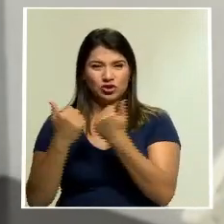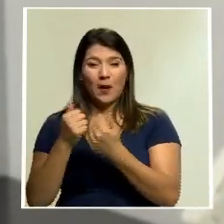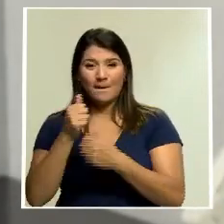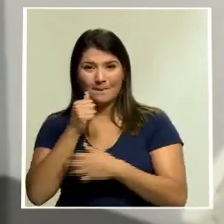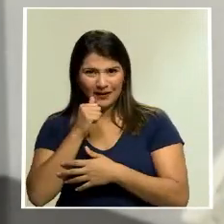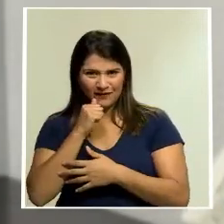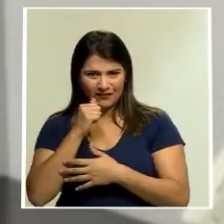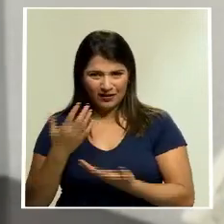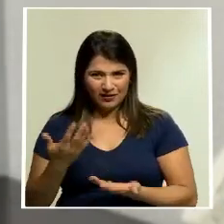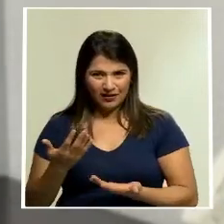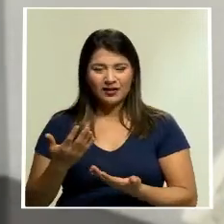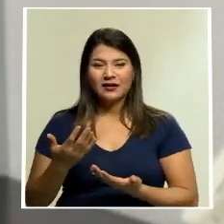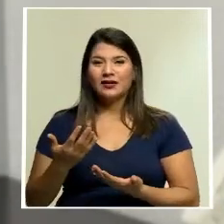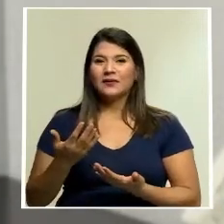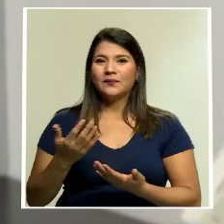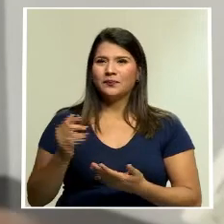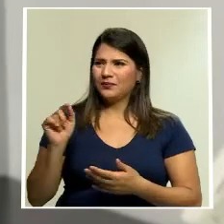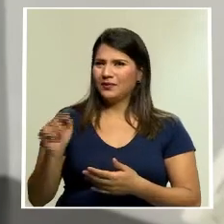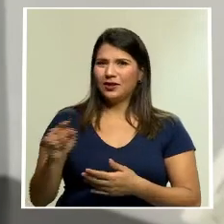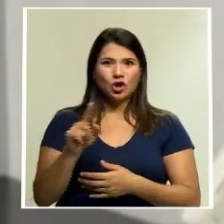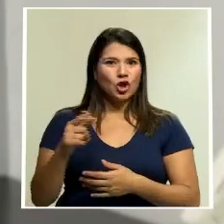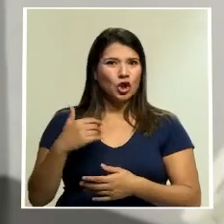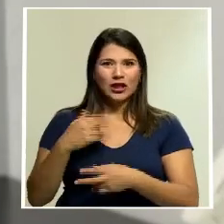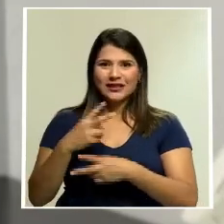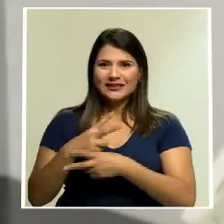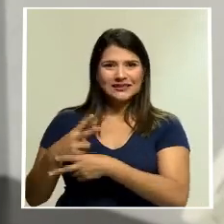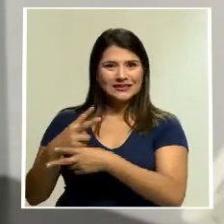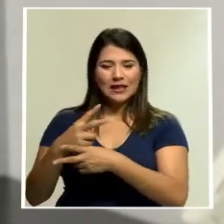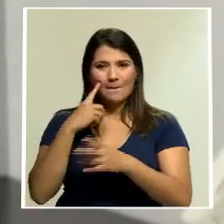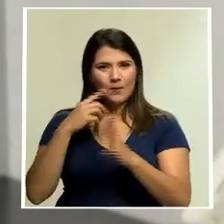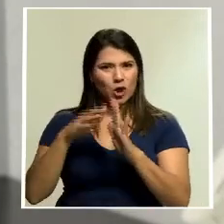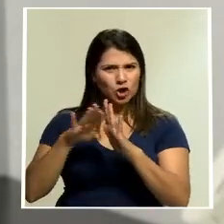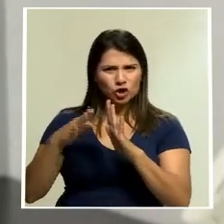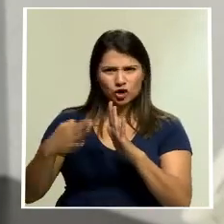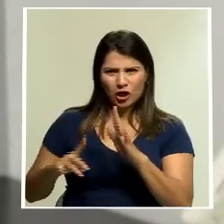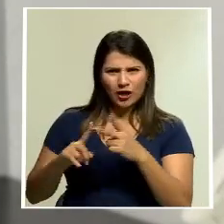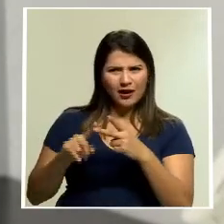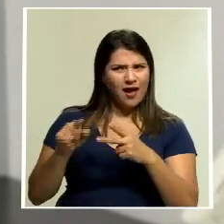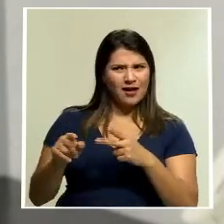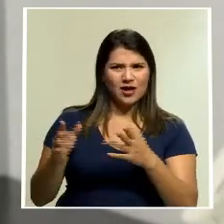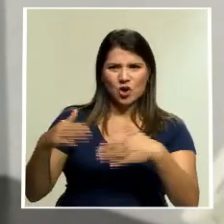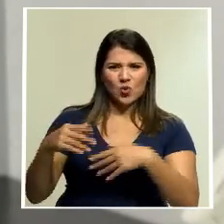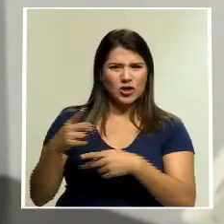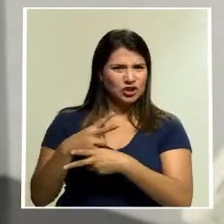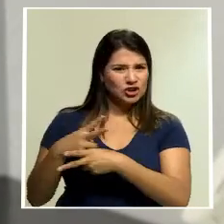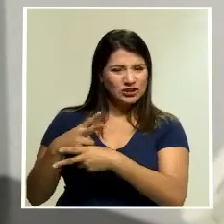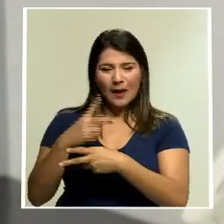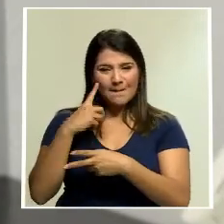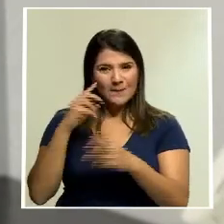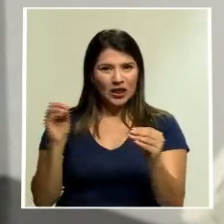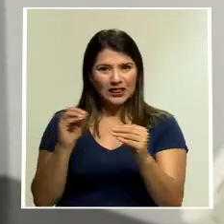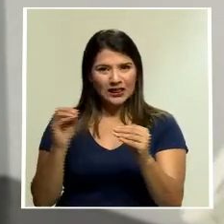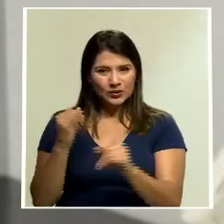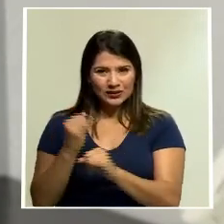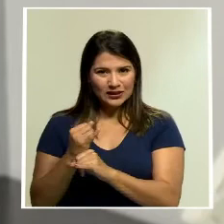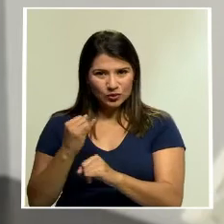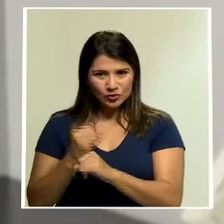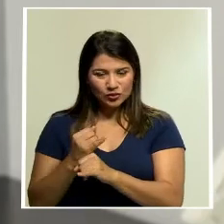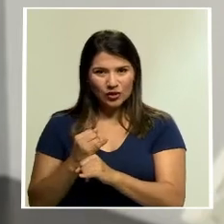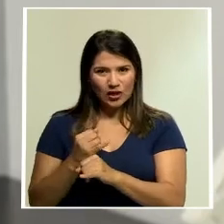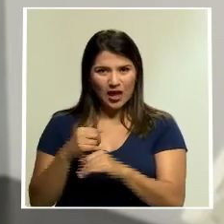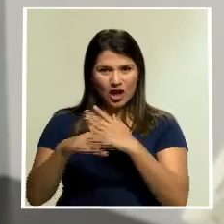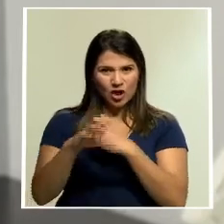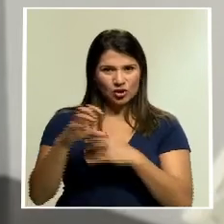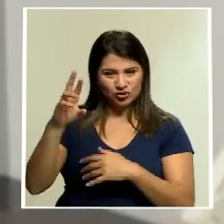asociación privada que no tiene supervisión de la Contraloría, que no tiene supervisión de ninguna institución de este